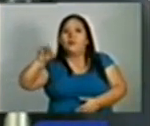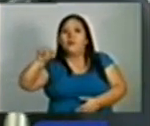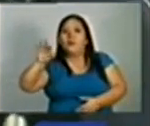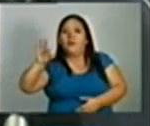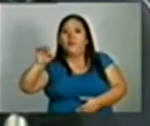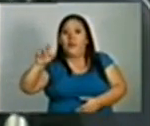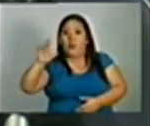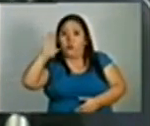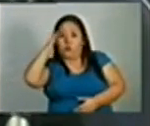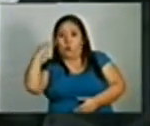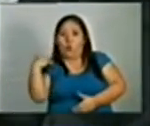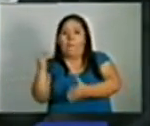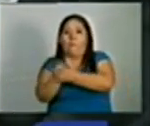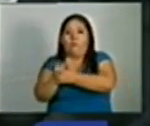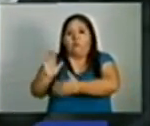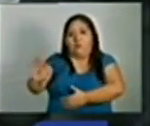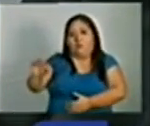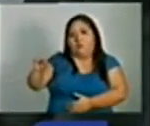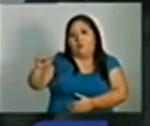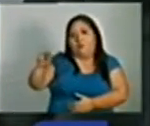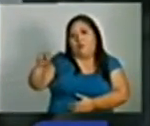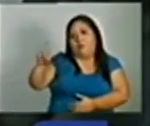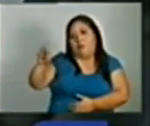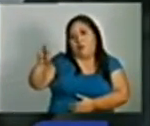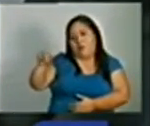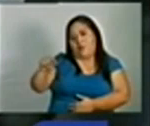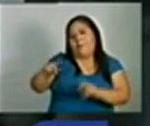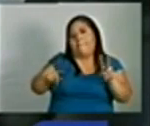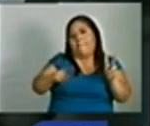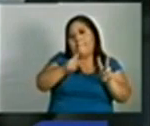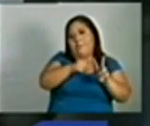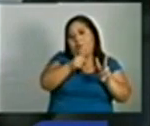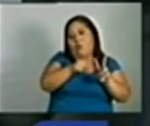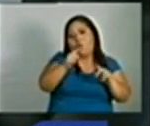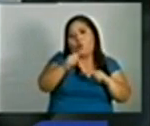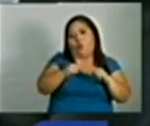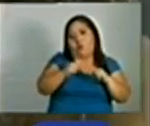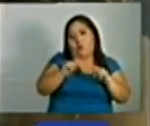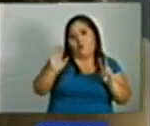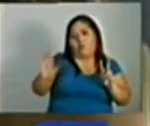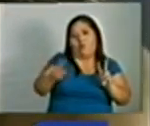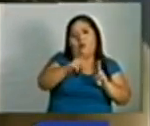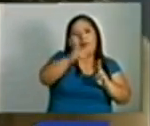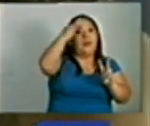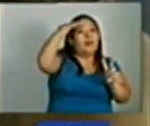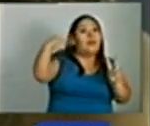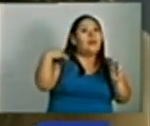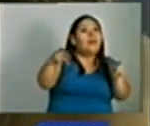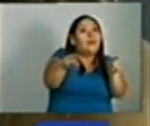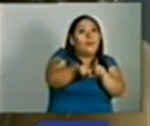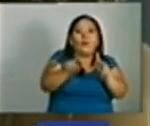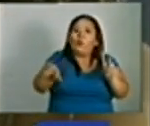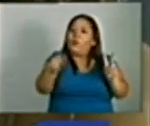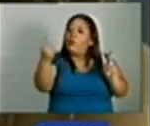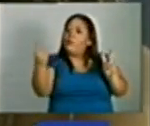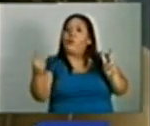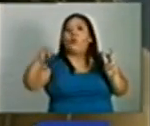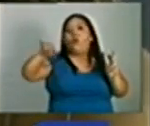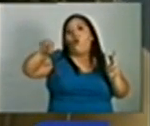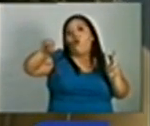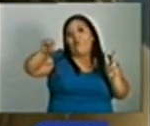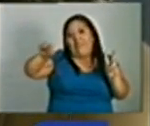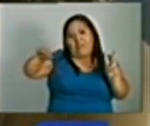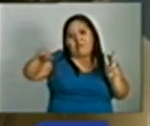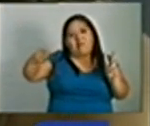Romero y su esposa Sandra Guadalupe Cisneros. El primero es cuñado y la segunda es hermana de José Misael Cisneros.